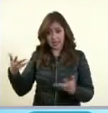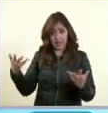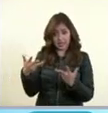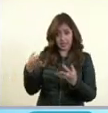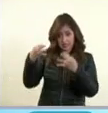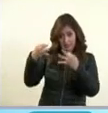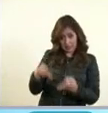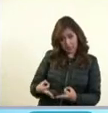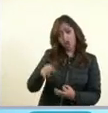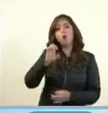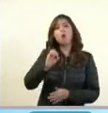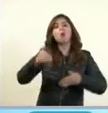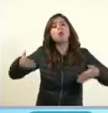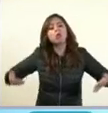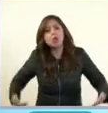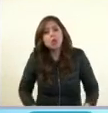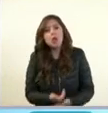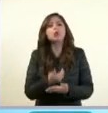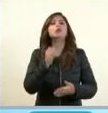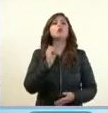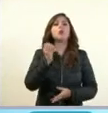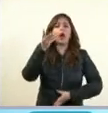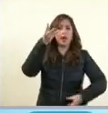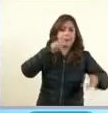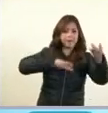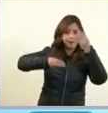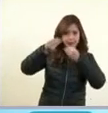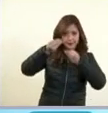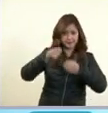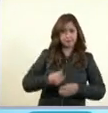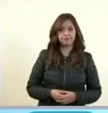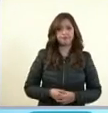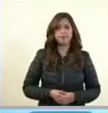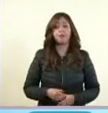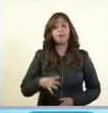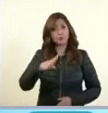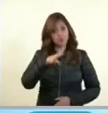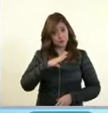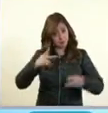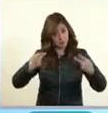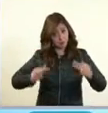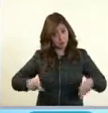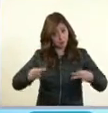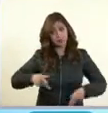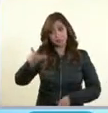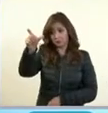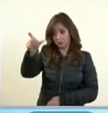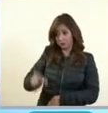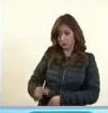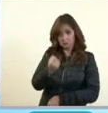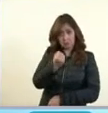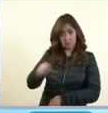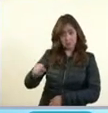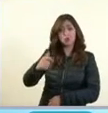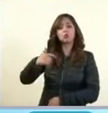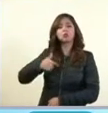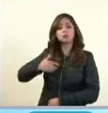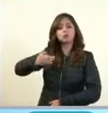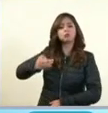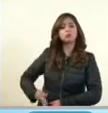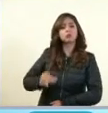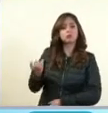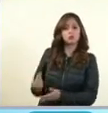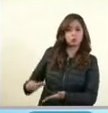se aprende. O se aprende. Hay gente muy hábil, ¿no? Hay gente muy hábil que toma la batuta sin ningún problema, pero no nada más